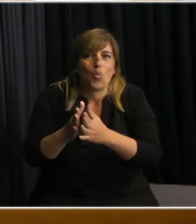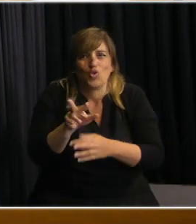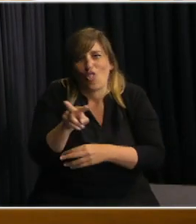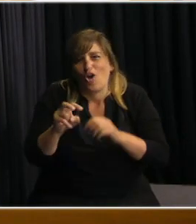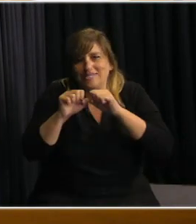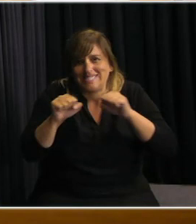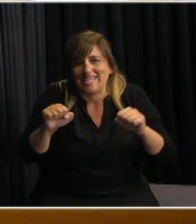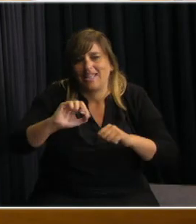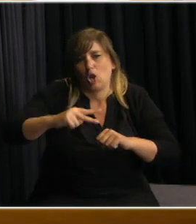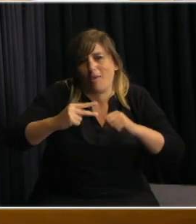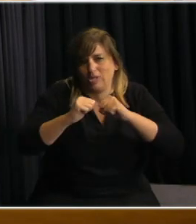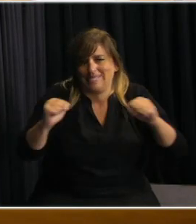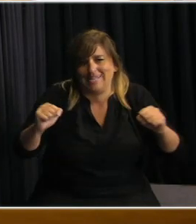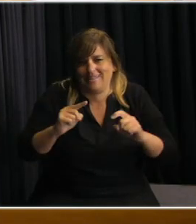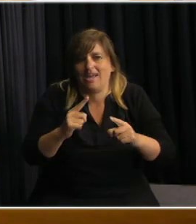negociaciones.